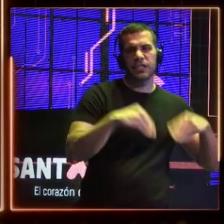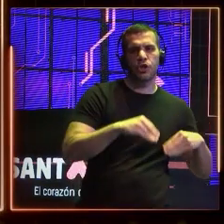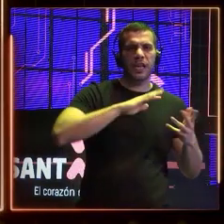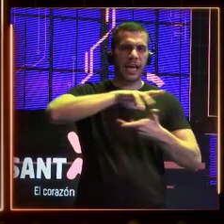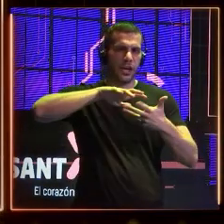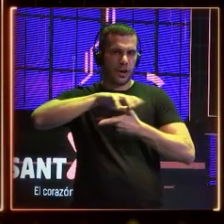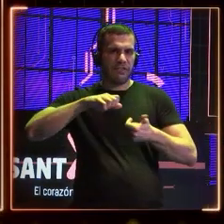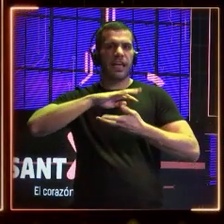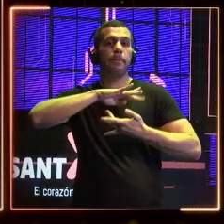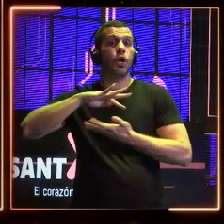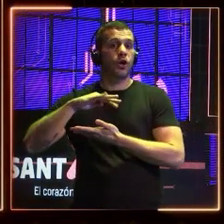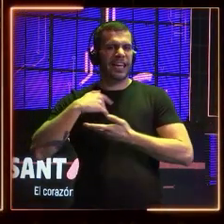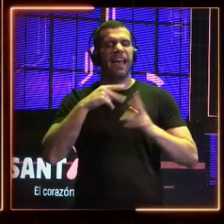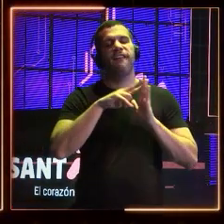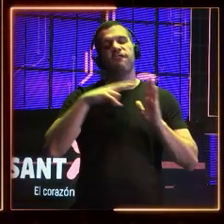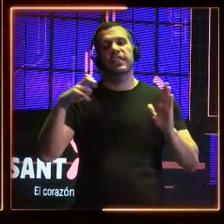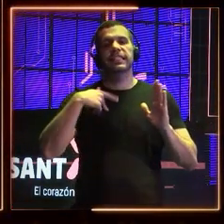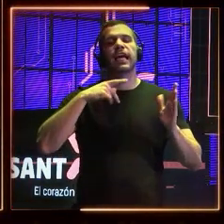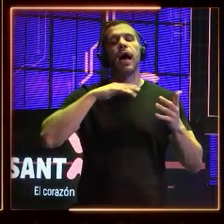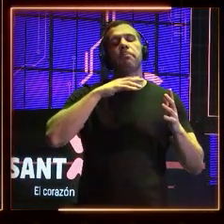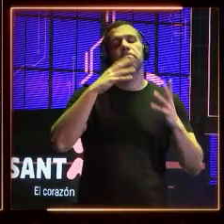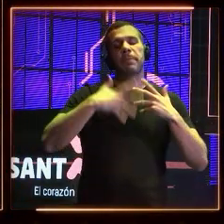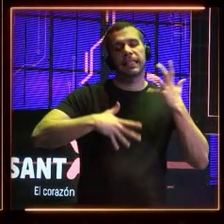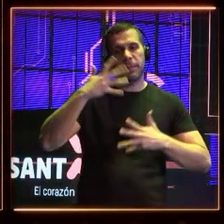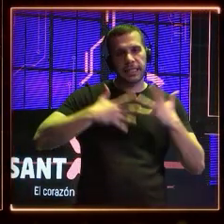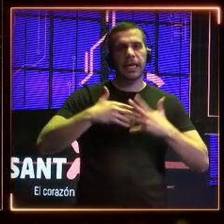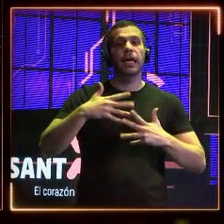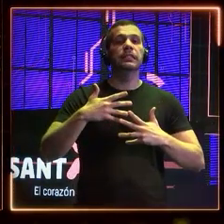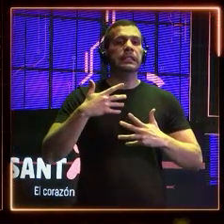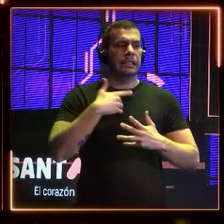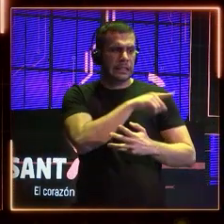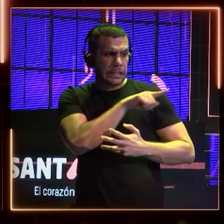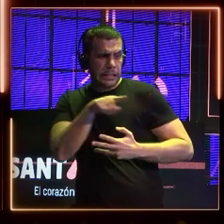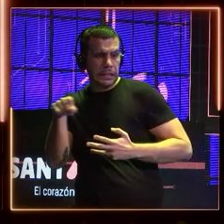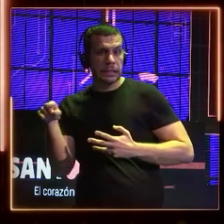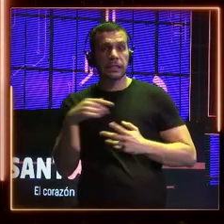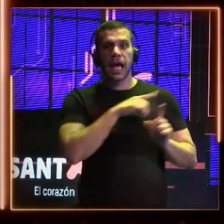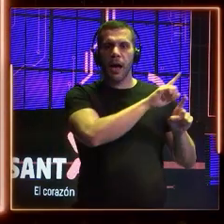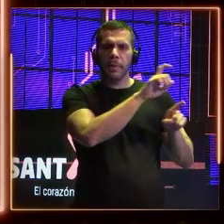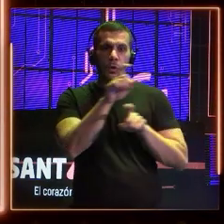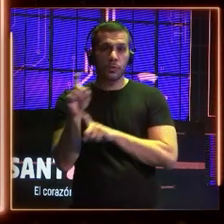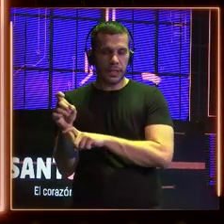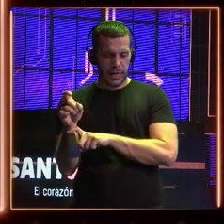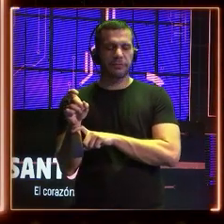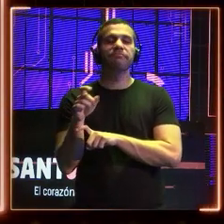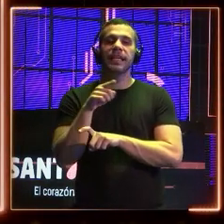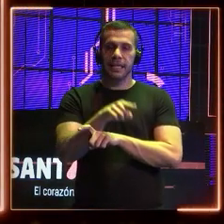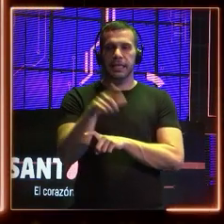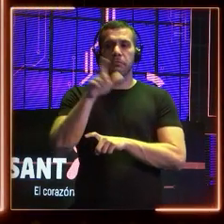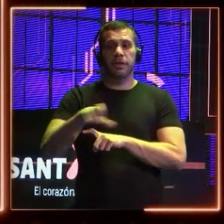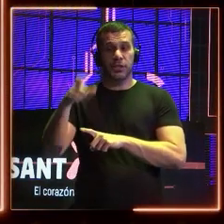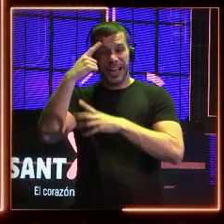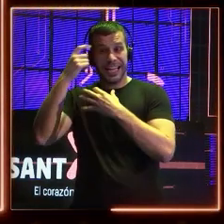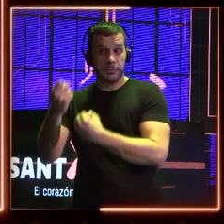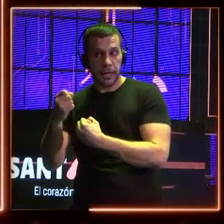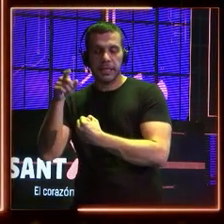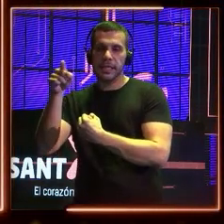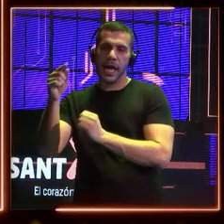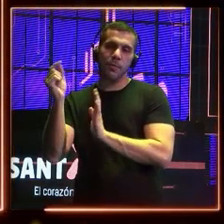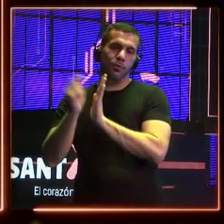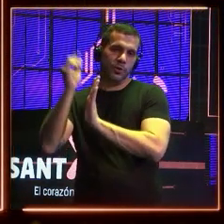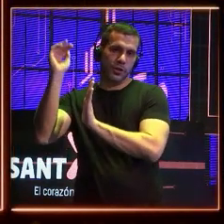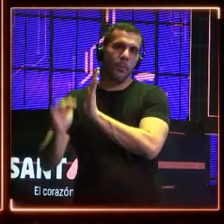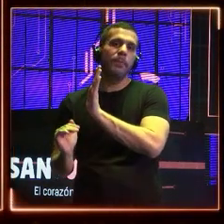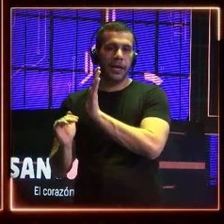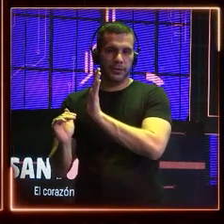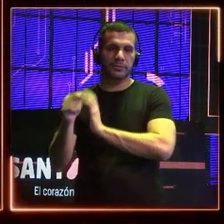biología física matemáticas sobre todas ellas y ha conseguido mejores respuestas que los expertos más preparados este mismo